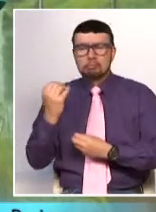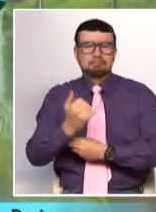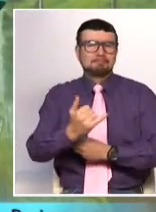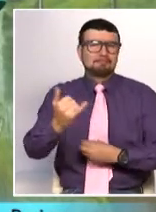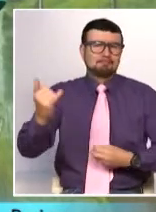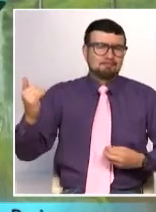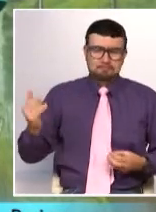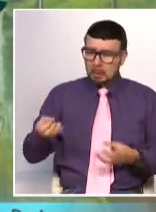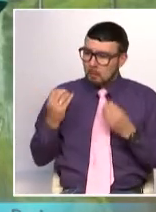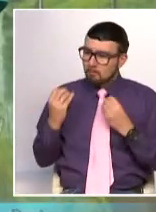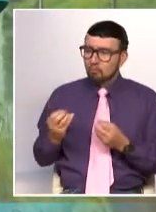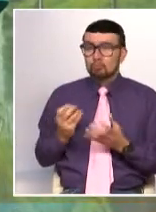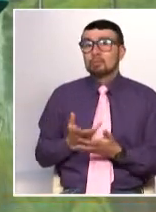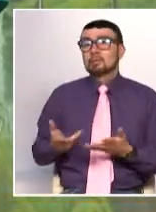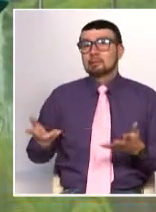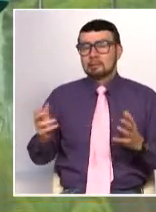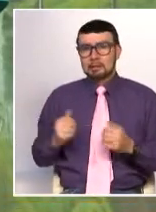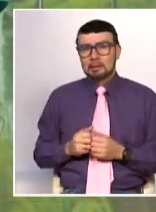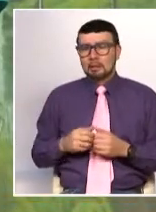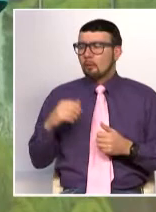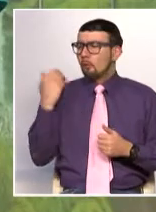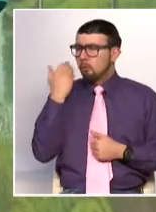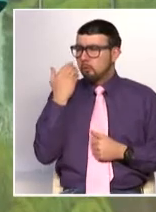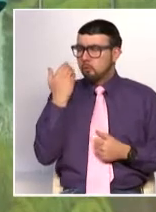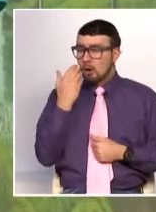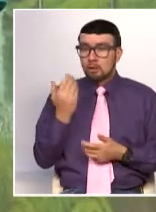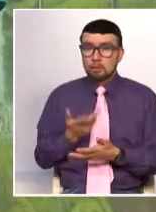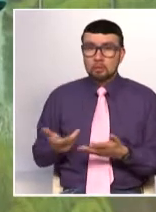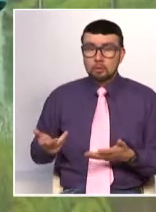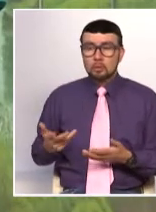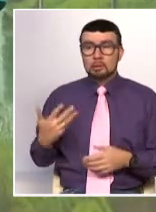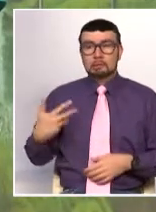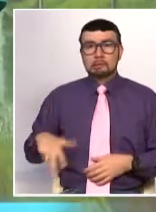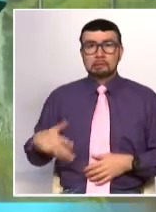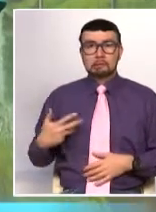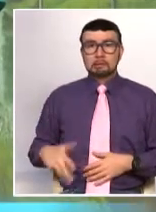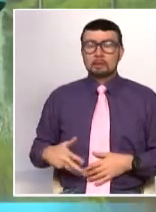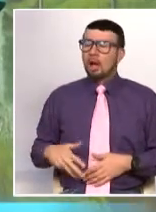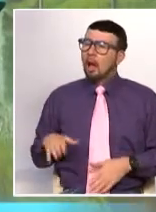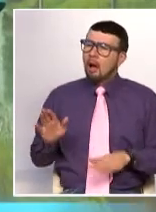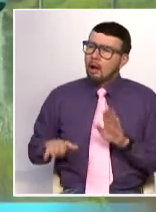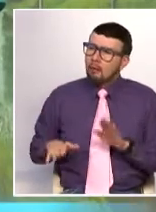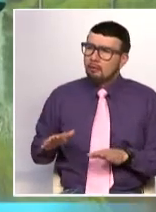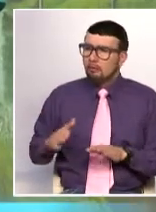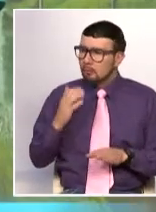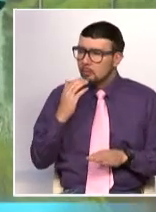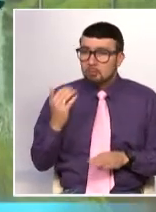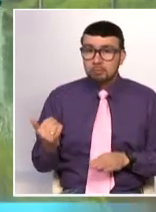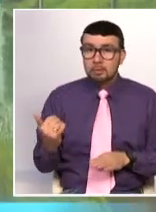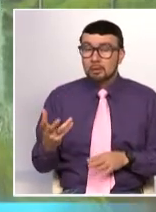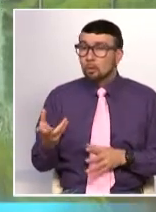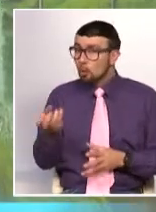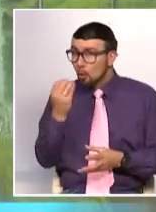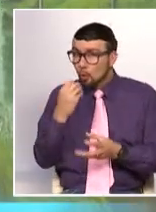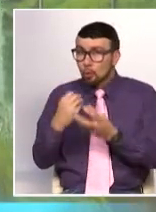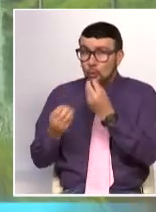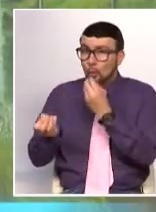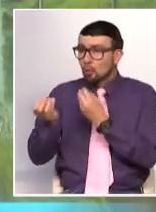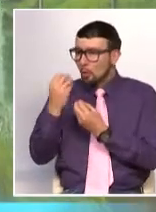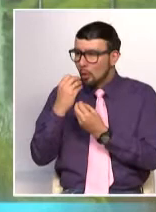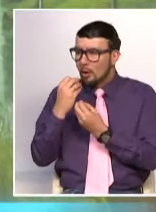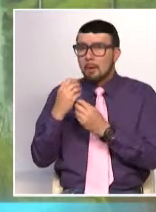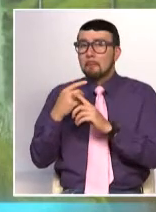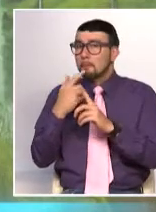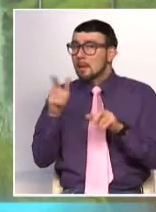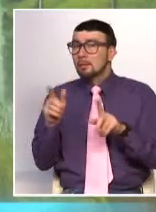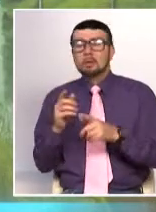tener que uno utilizar ciertos elementos que llamamos comida y vamos a